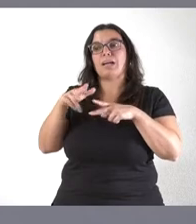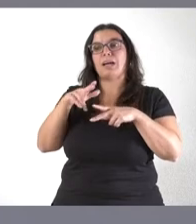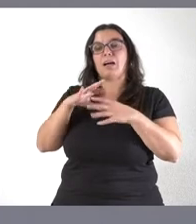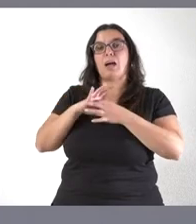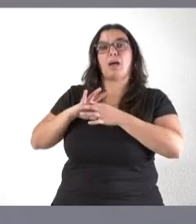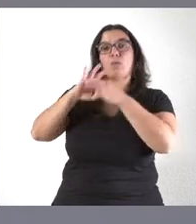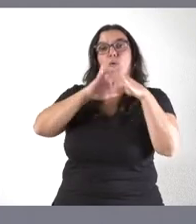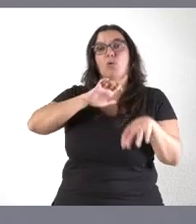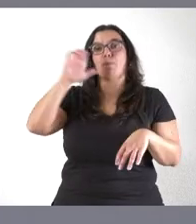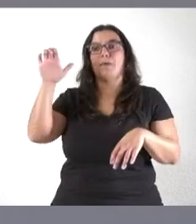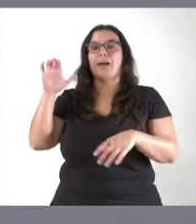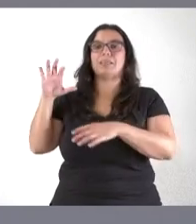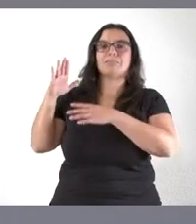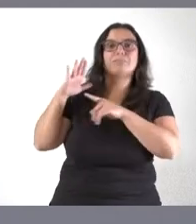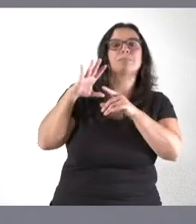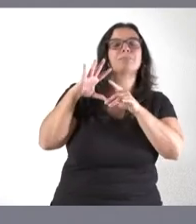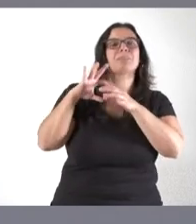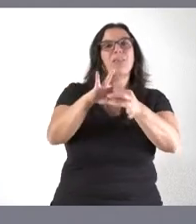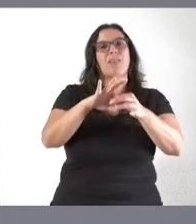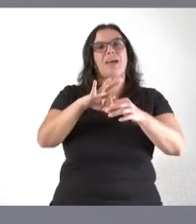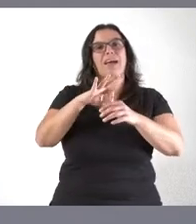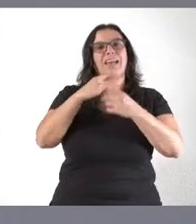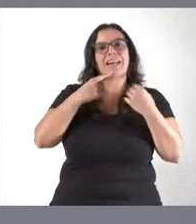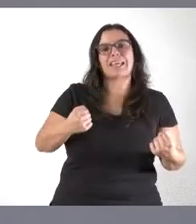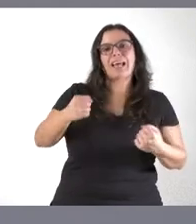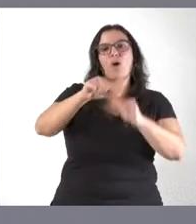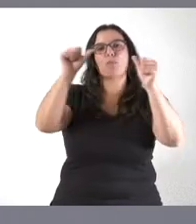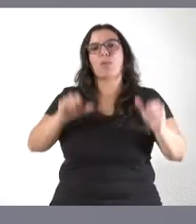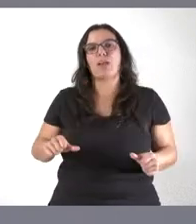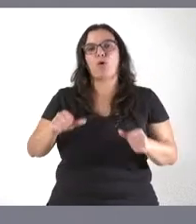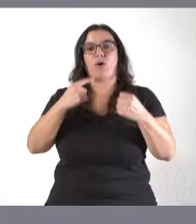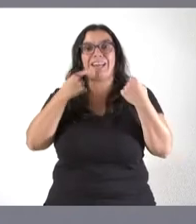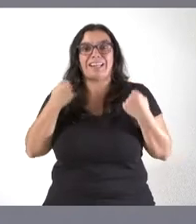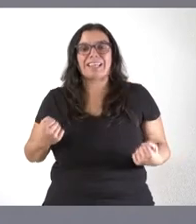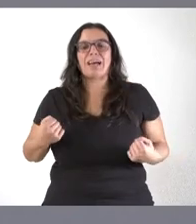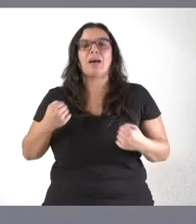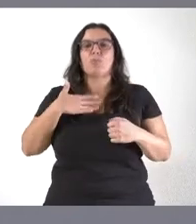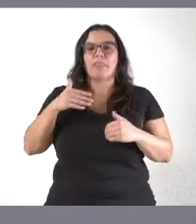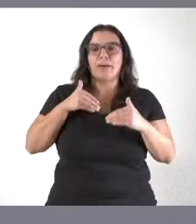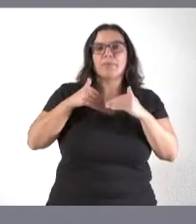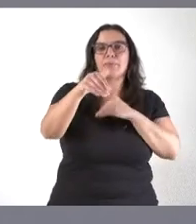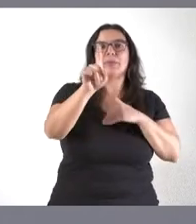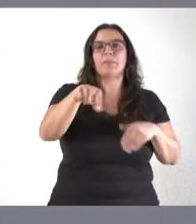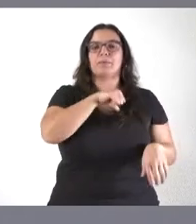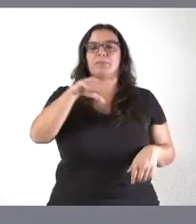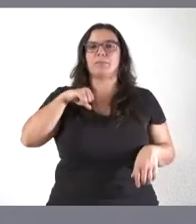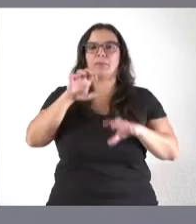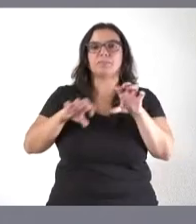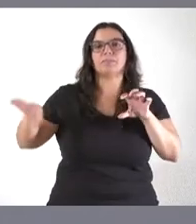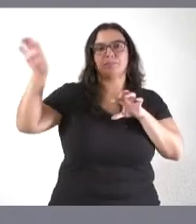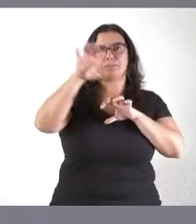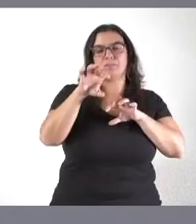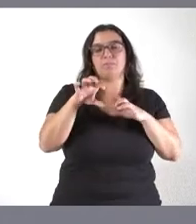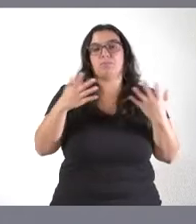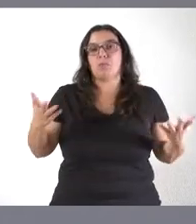al ámbito de la energía y al modelo energético para que sea sostenible en el futuro y también para que sea autosuficiente en términos de la Unión Europea